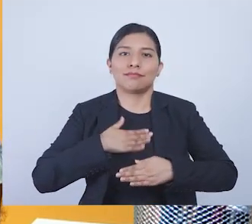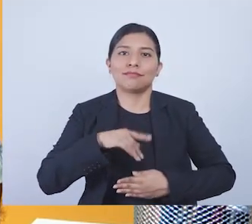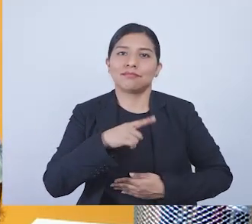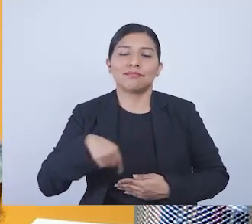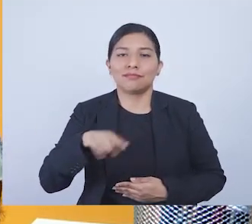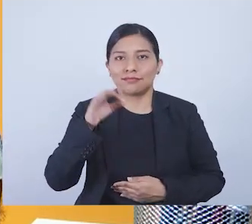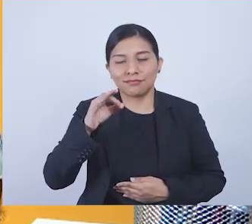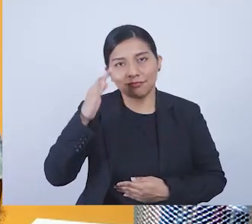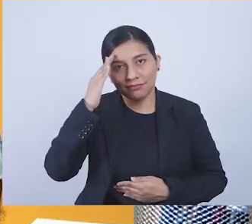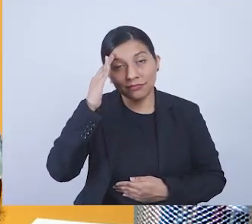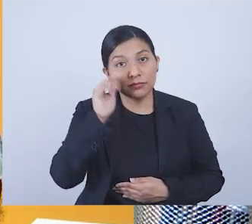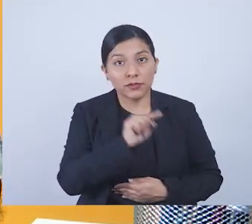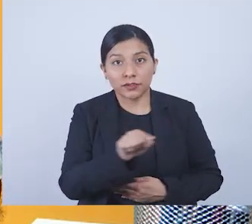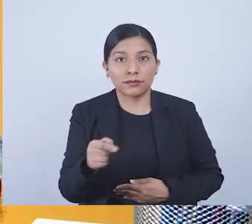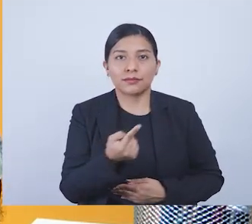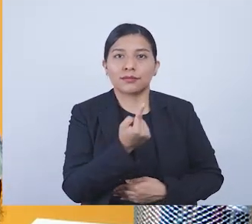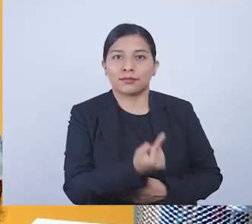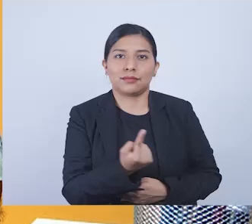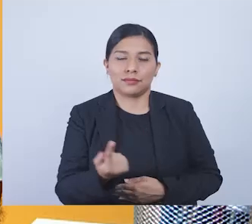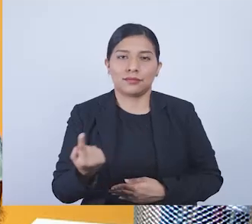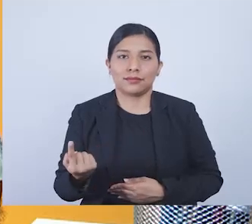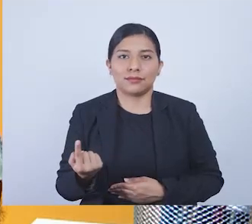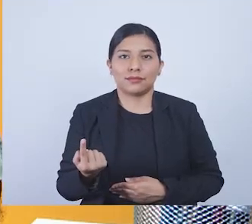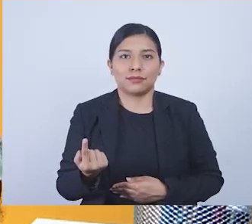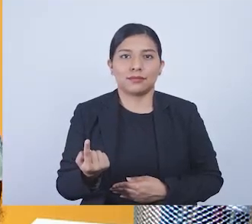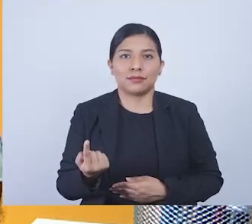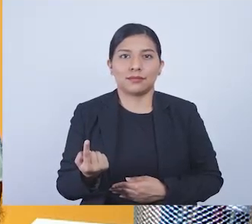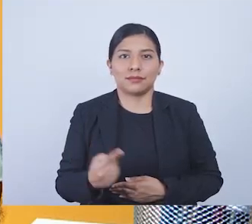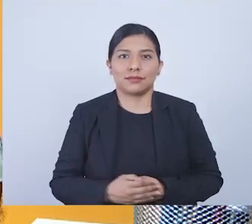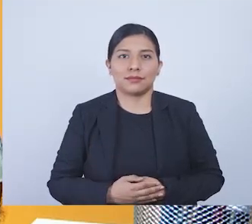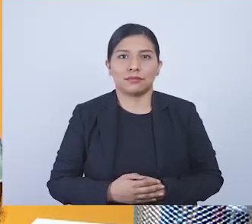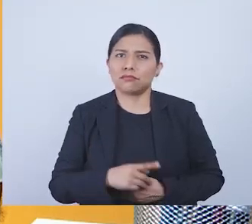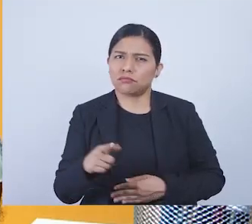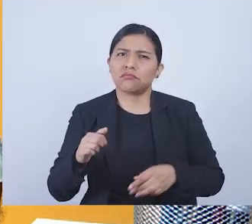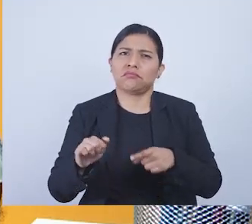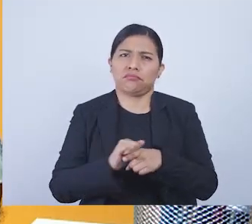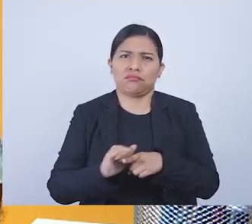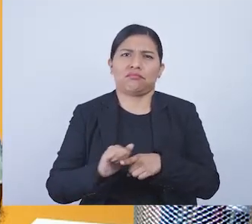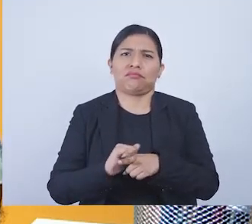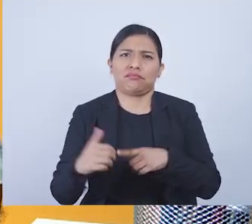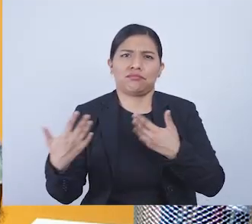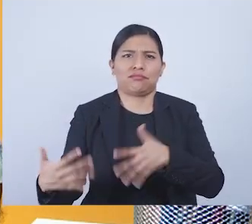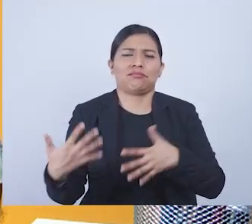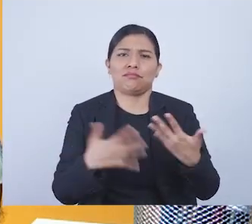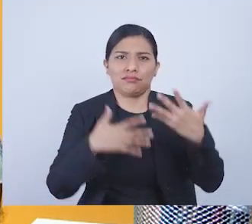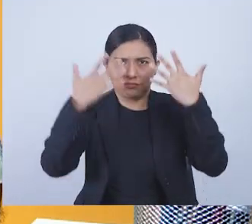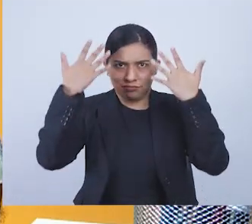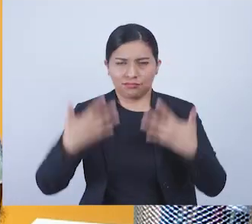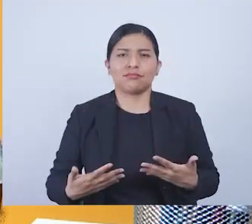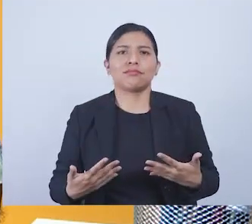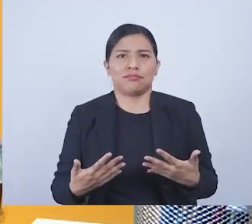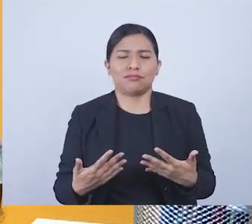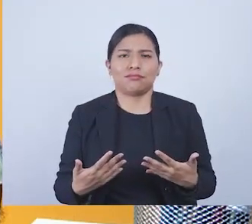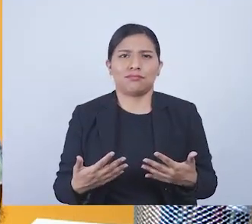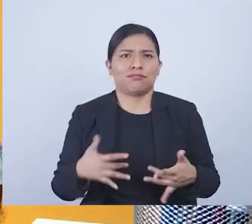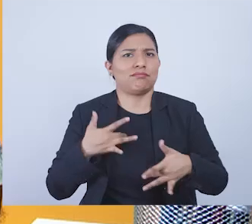ser personas que espontáneamente salen a la práctica de la actividad física como una manifestación cultural,